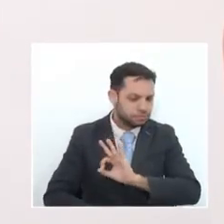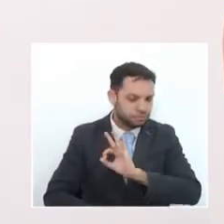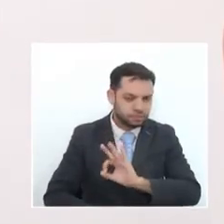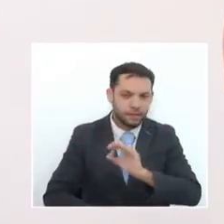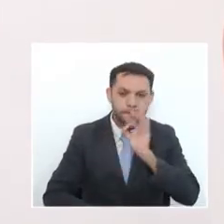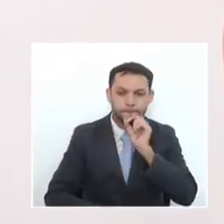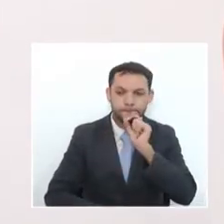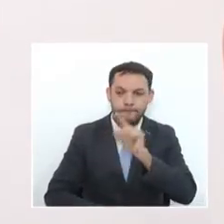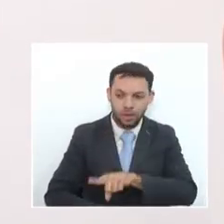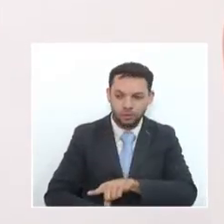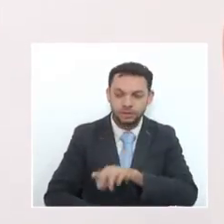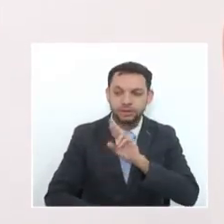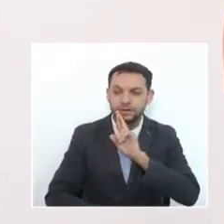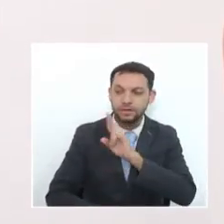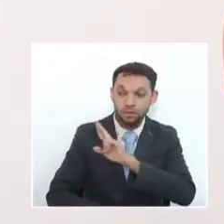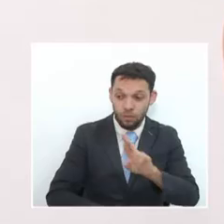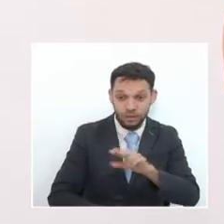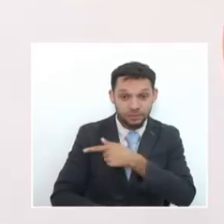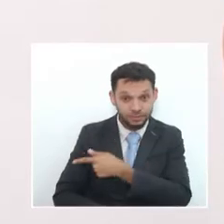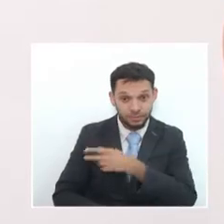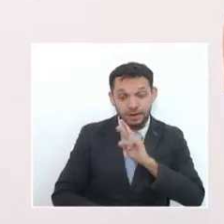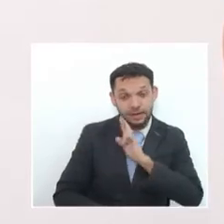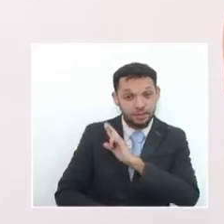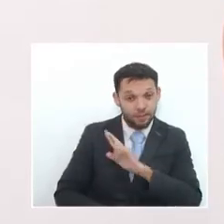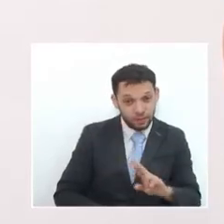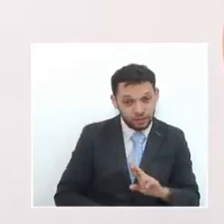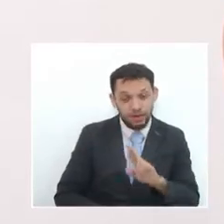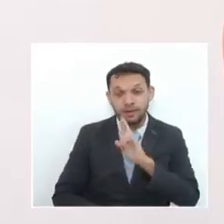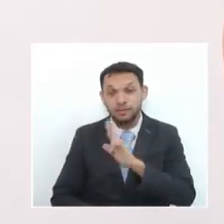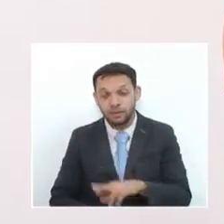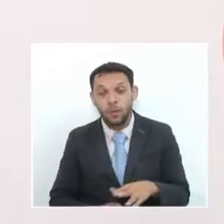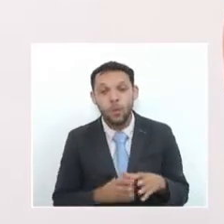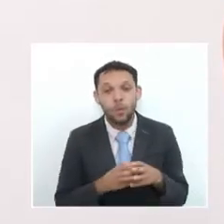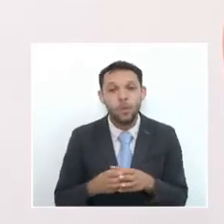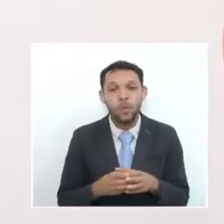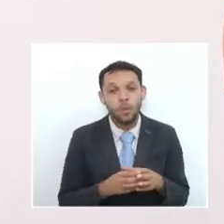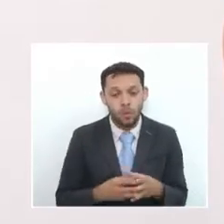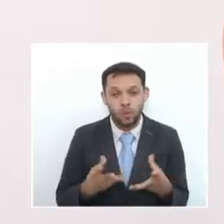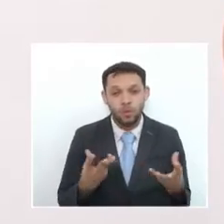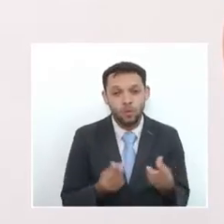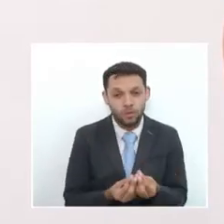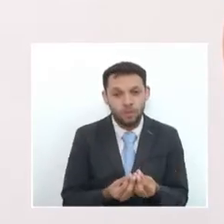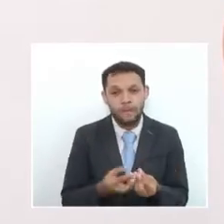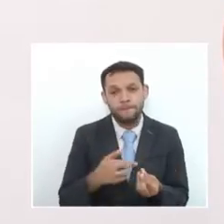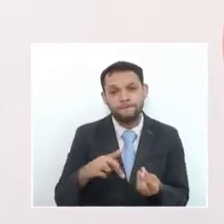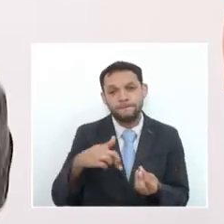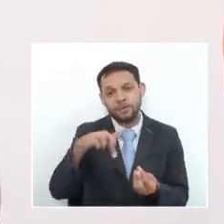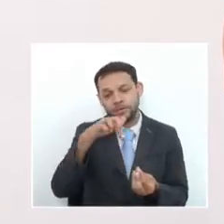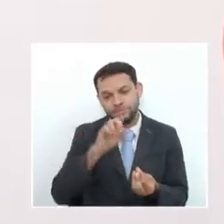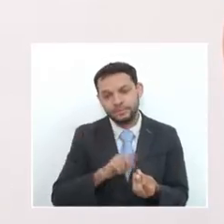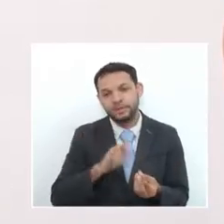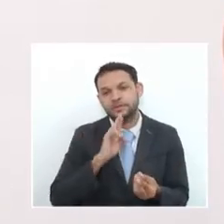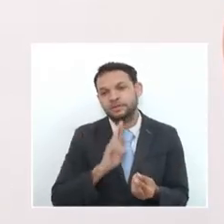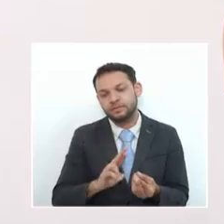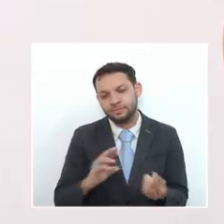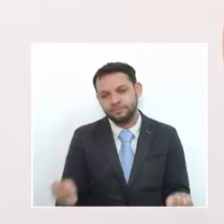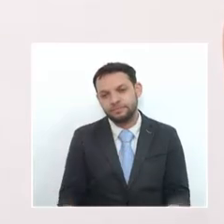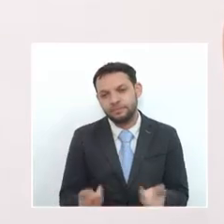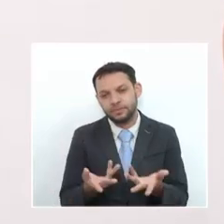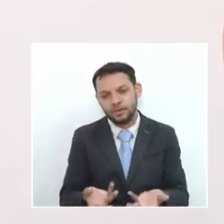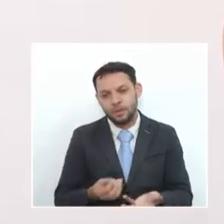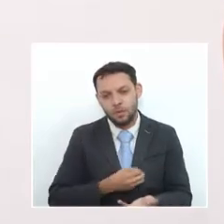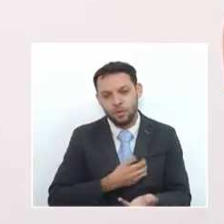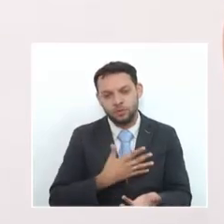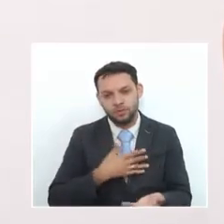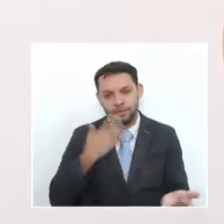preguntas que contesta el doctor Rojas o que responden también los médicos de los parques de la salud, pues le va a servir a mucha gente que está conectada